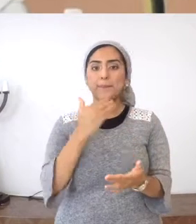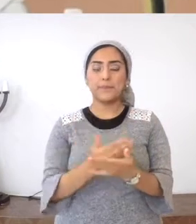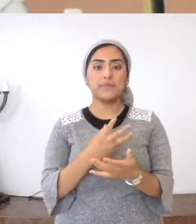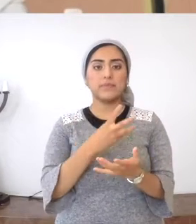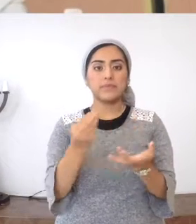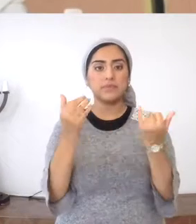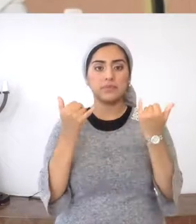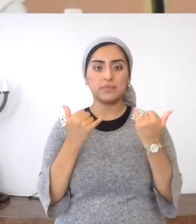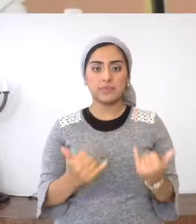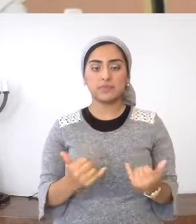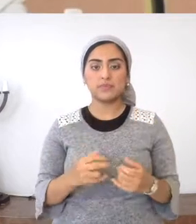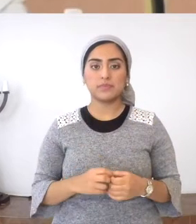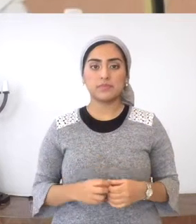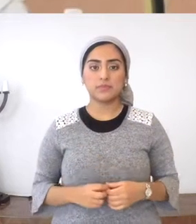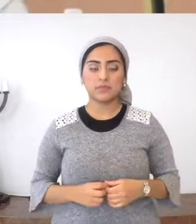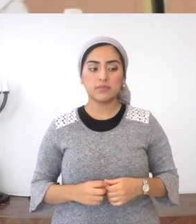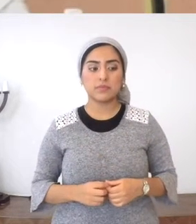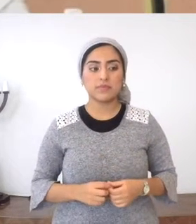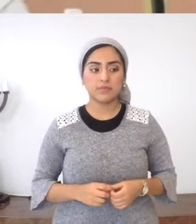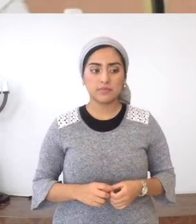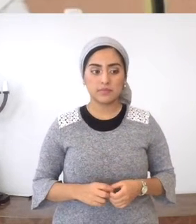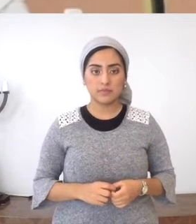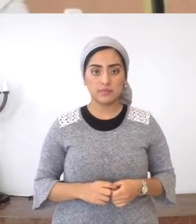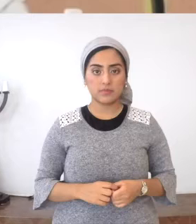una abominación Ahora